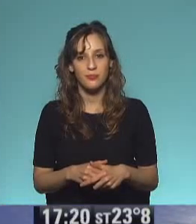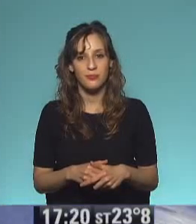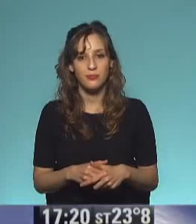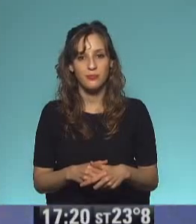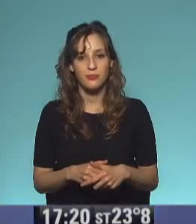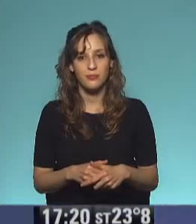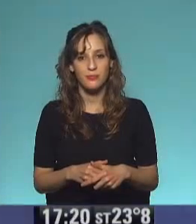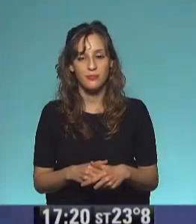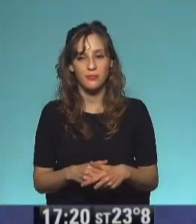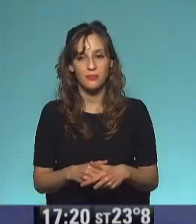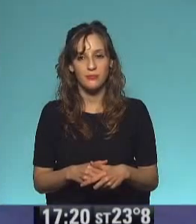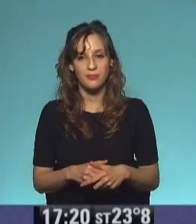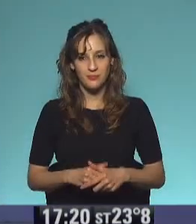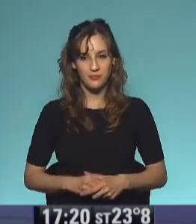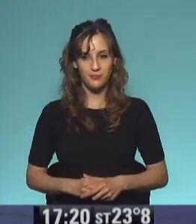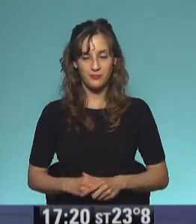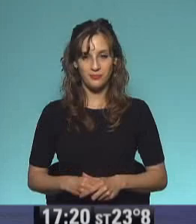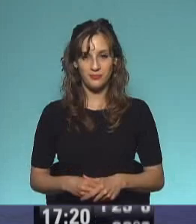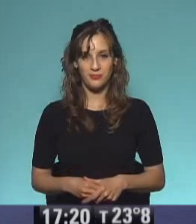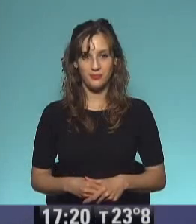¡Vamos! ¡Vamos, amigos! ¡No!